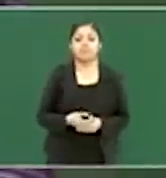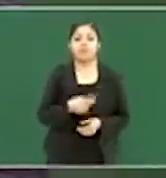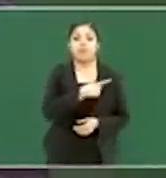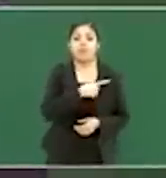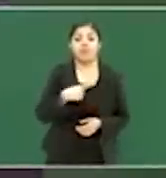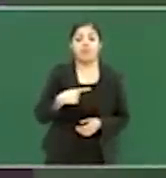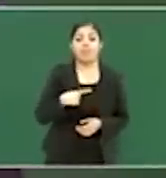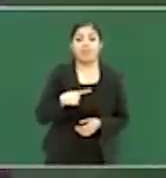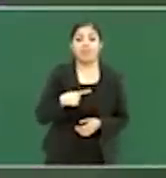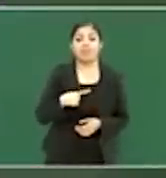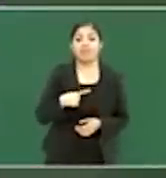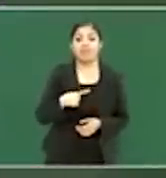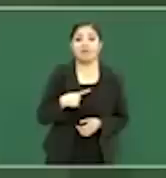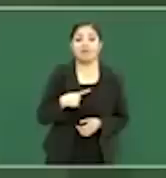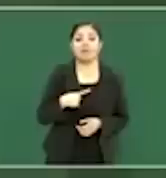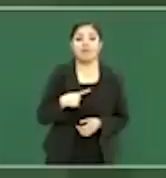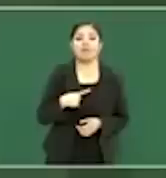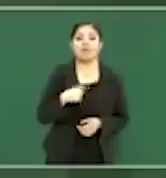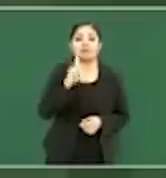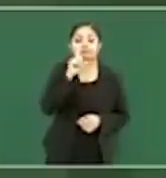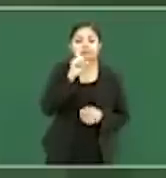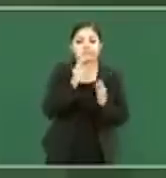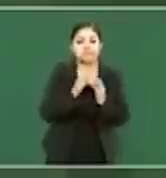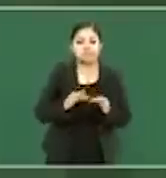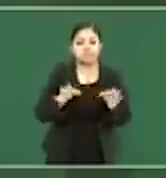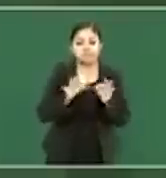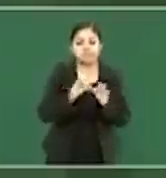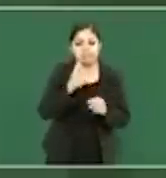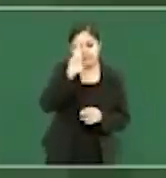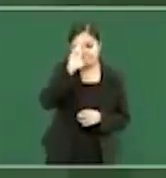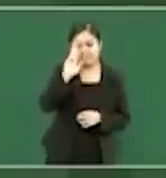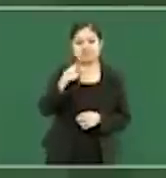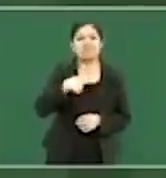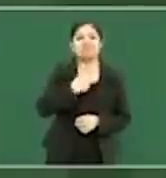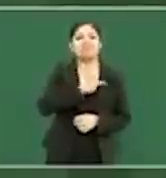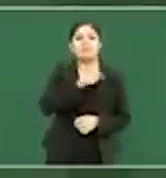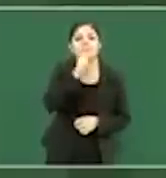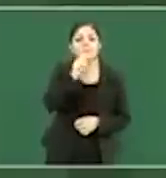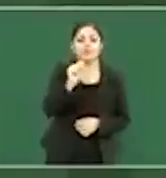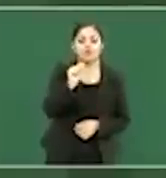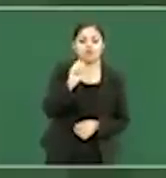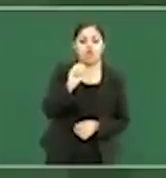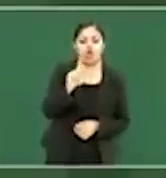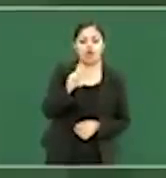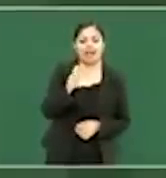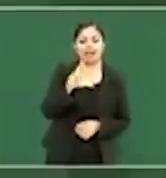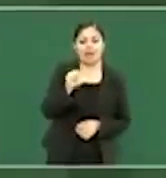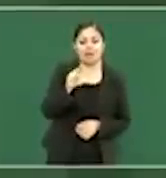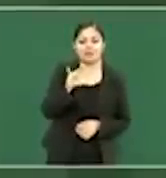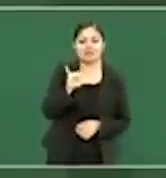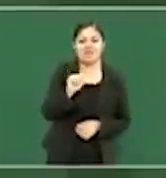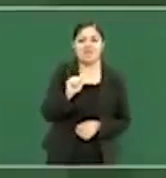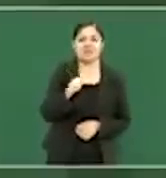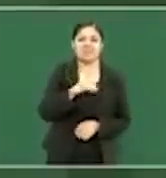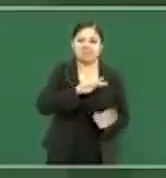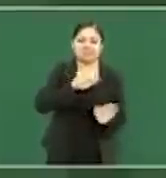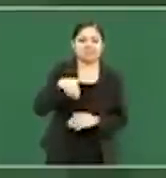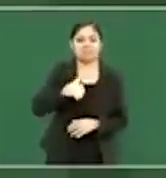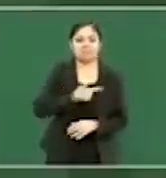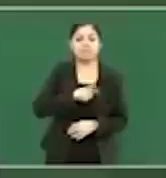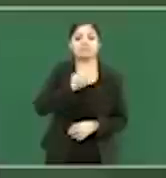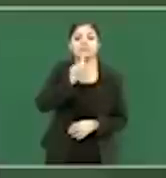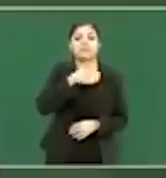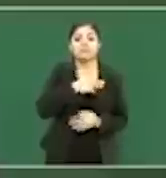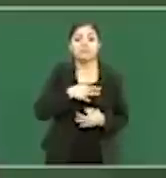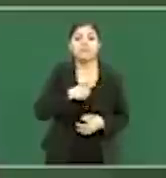respeto. No me gusta tanto la palabra tolerancia, me gusta más la palabra respeto, porque tolerancia es como si